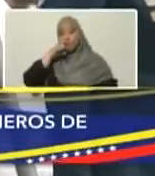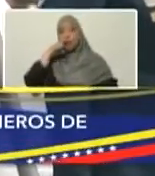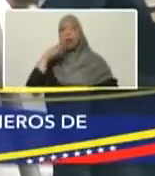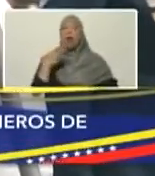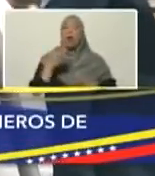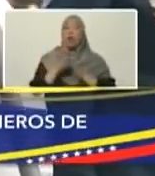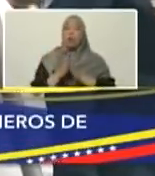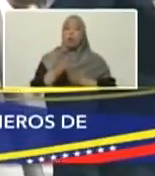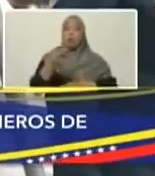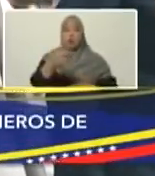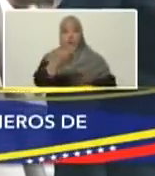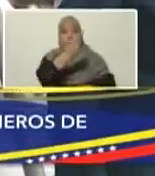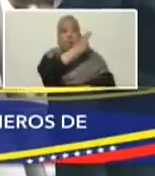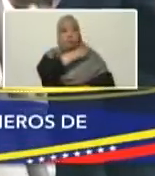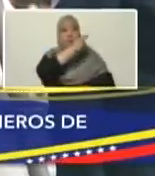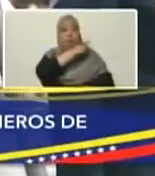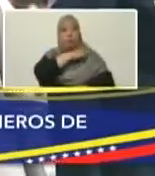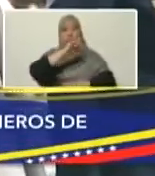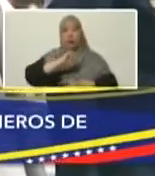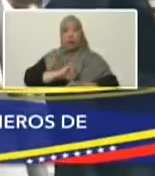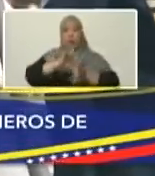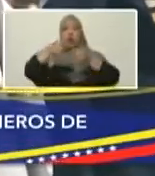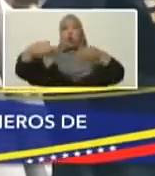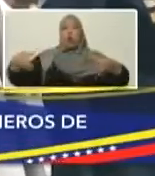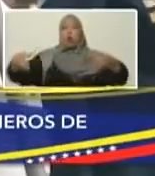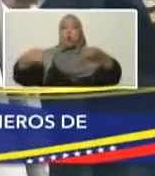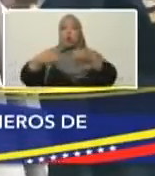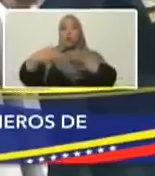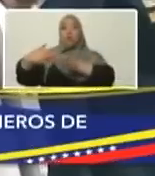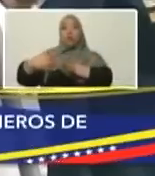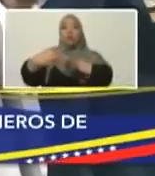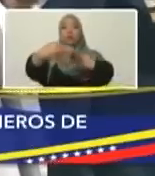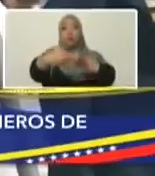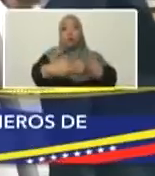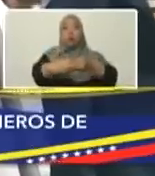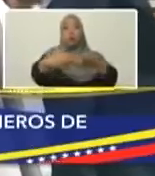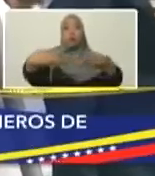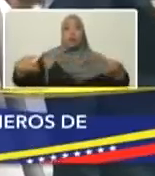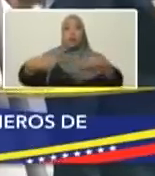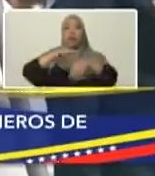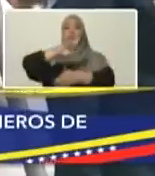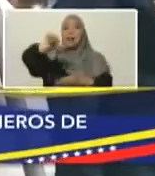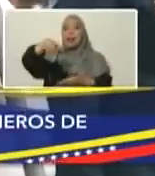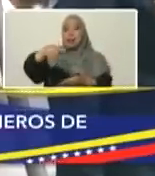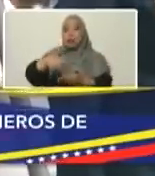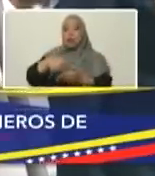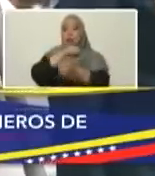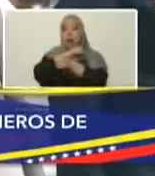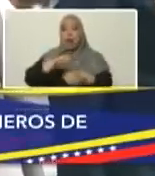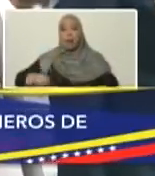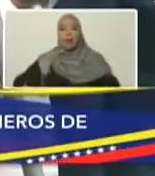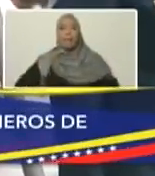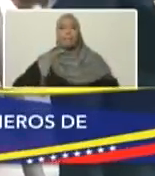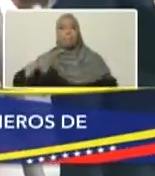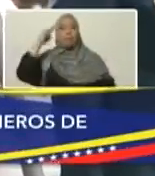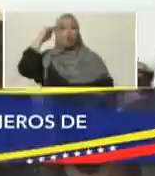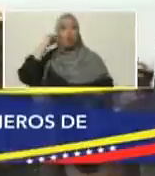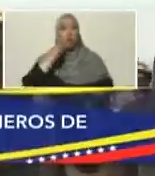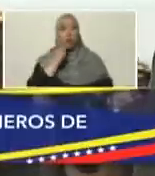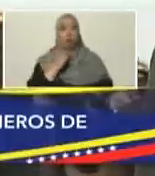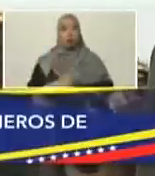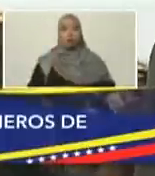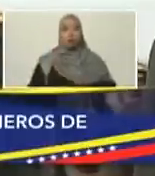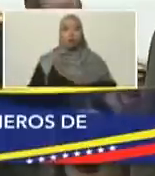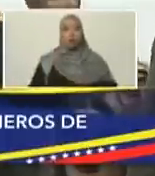para recibir el grado de capitán y teniente navío de la Fuerza Armada Nacional Bolivariana.